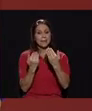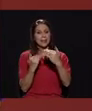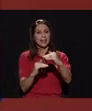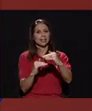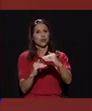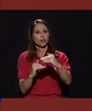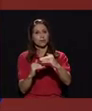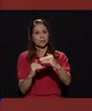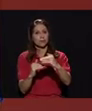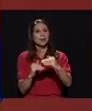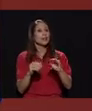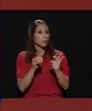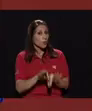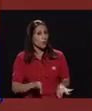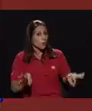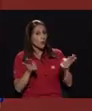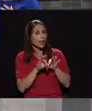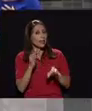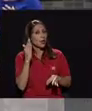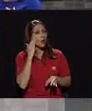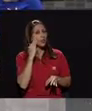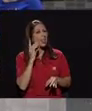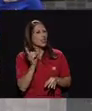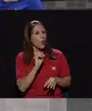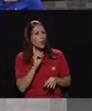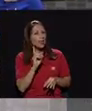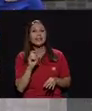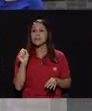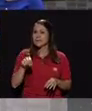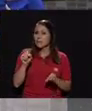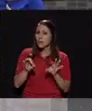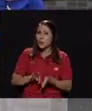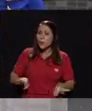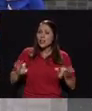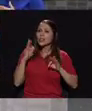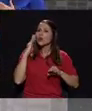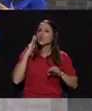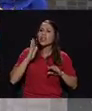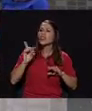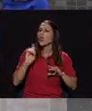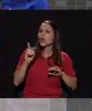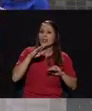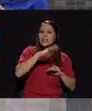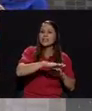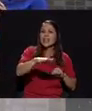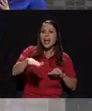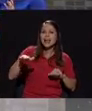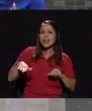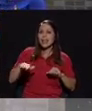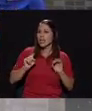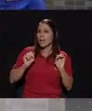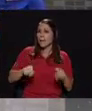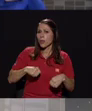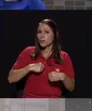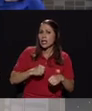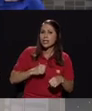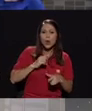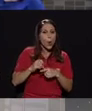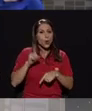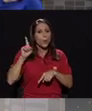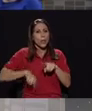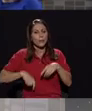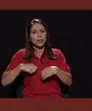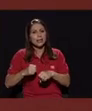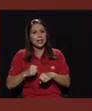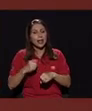Claro. Sí, porque muy importante conocerlos, dónde están. Muy importante dónde están y qué podemos hacer y no podemos hacer, porque muchos de estos